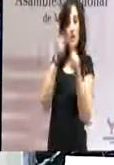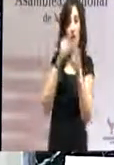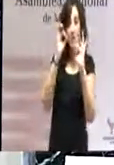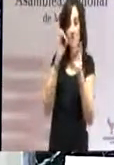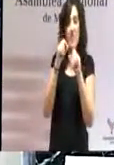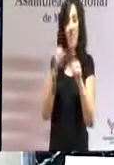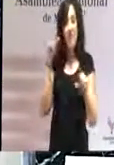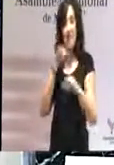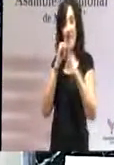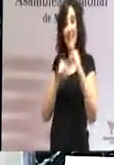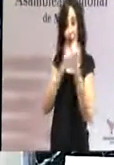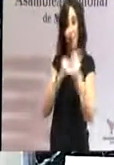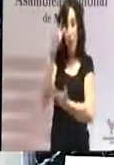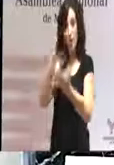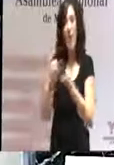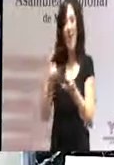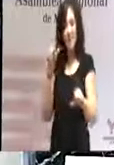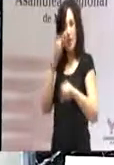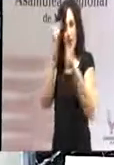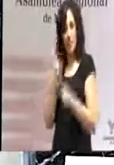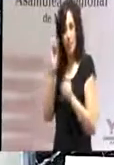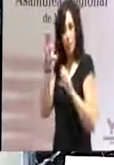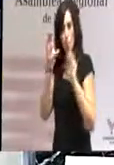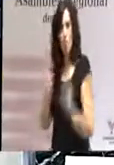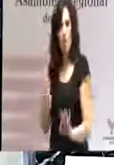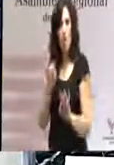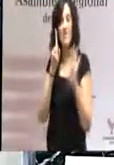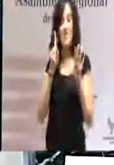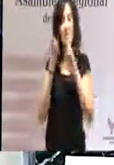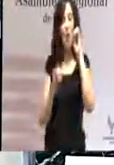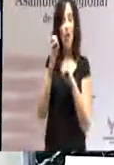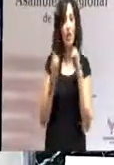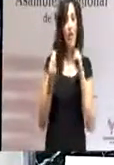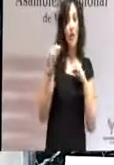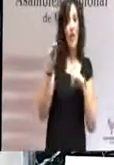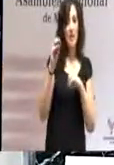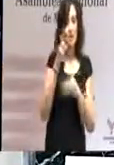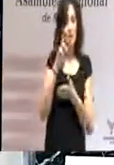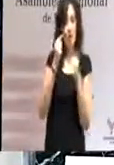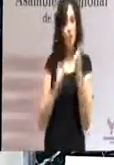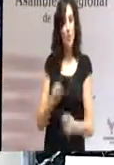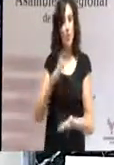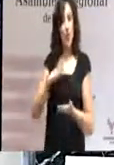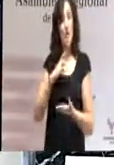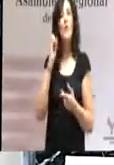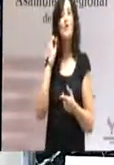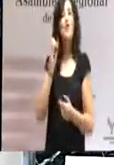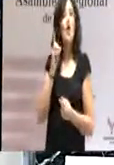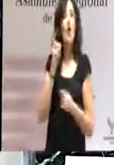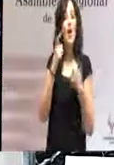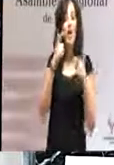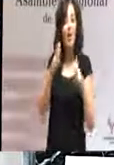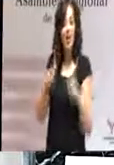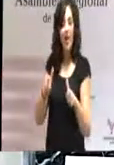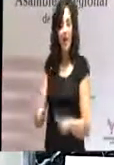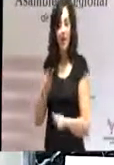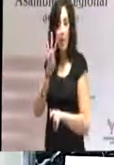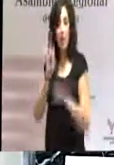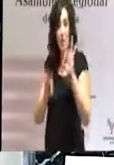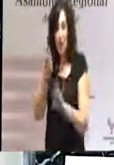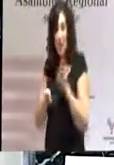a la crisis. Ustedes han aumentado en casi un 6% el presupuesto regional, pero solo han incrementado en poco más de un